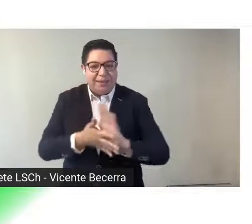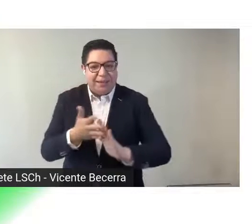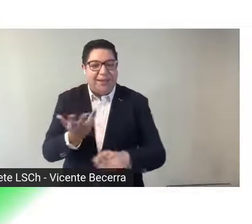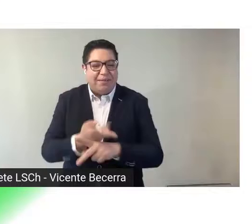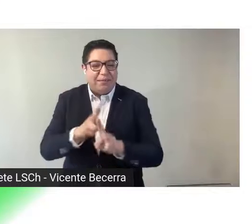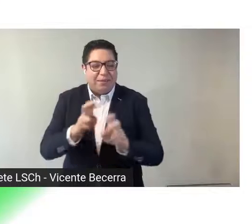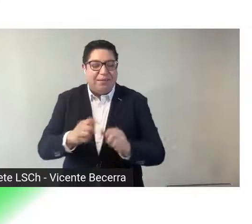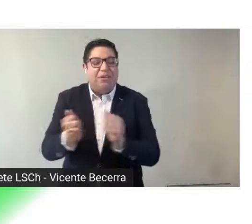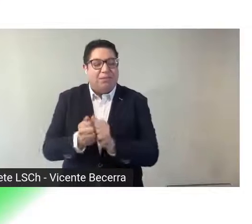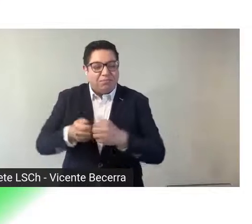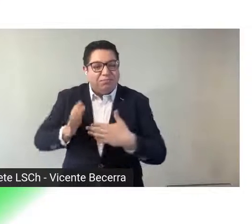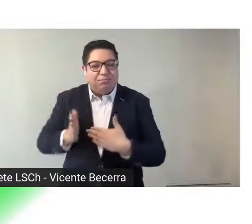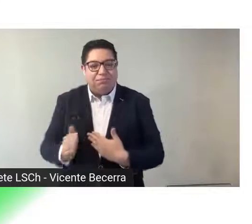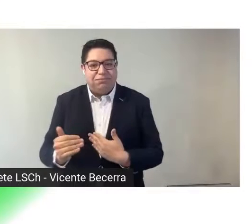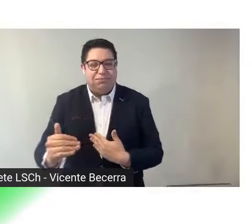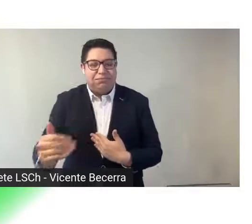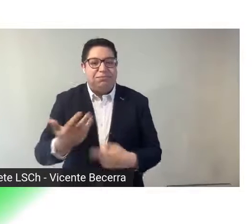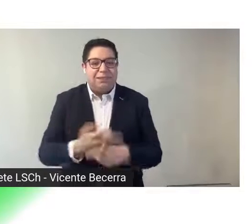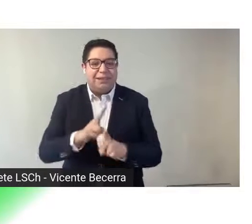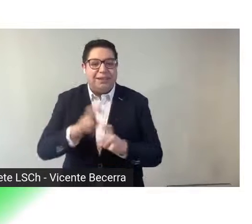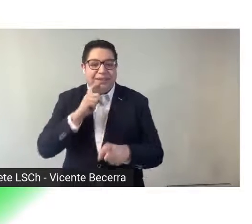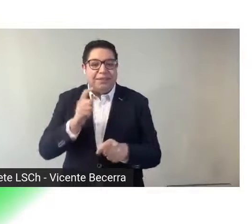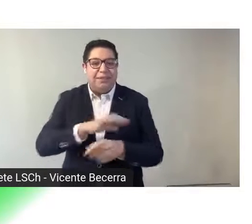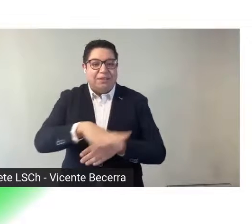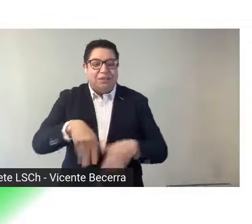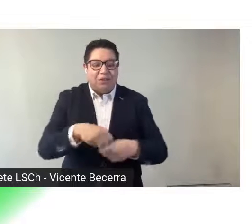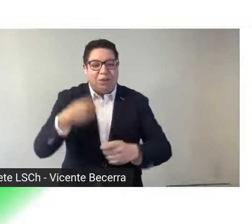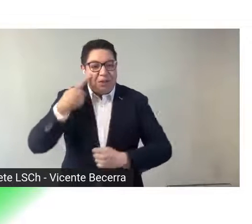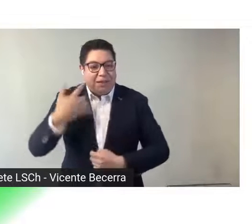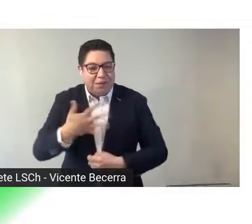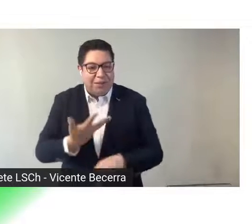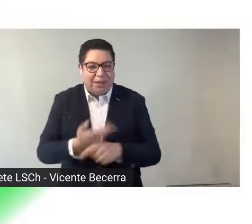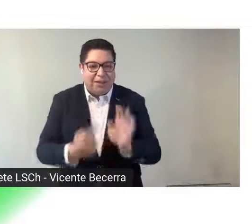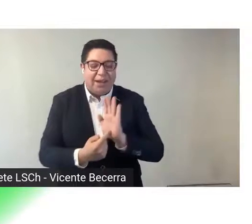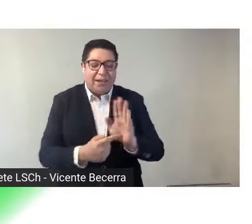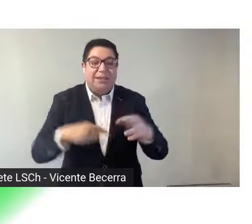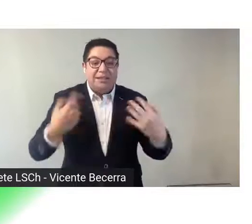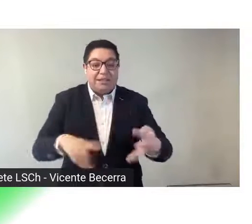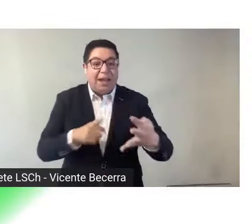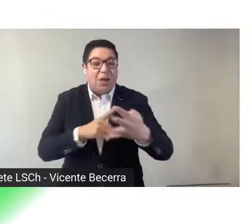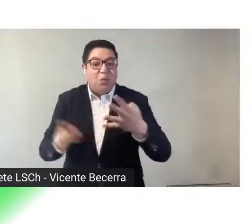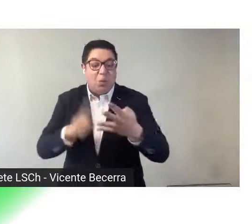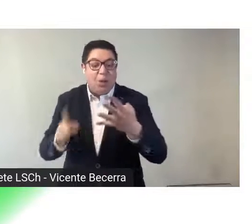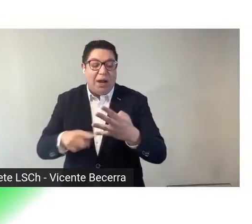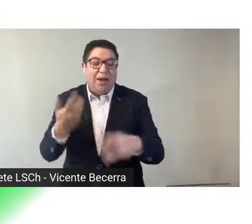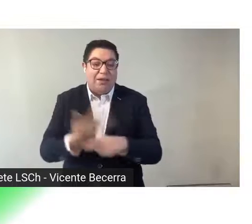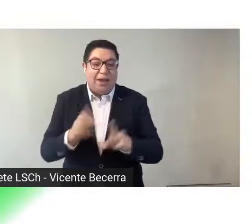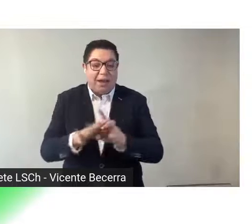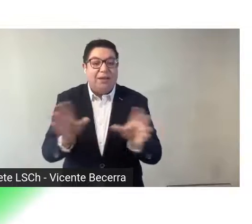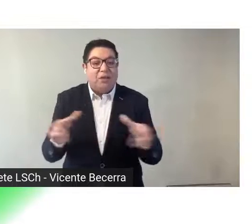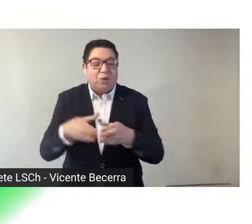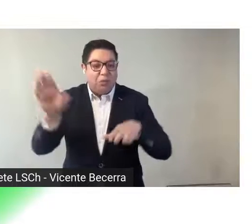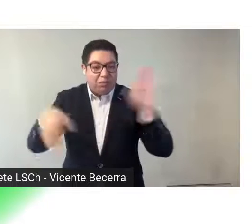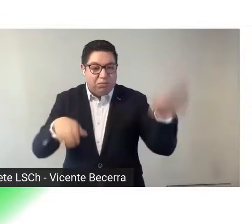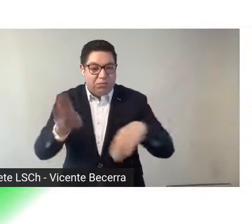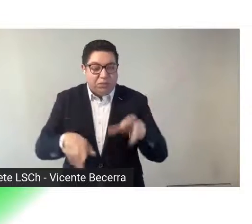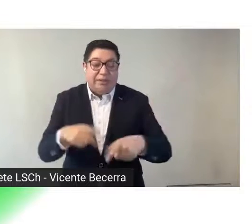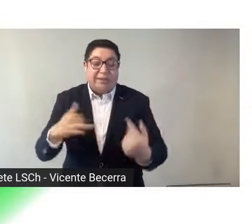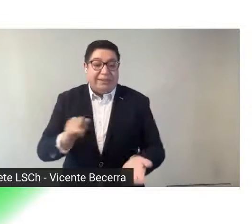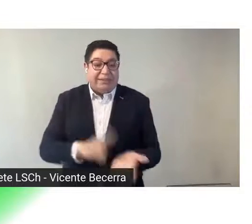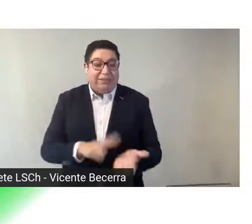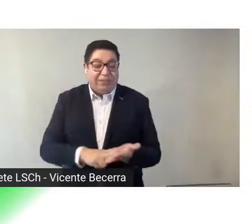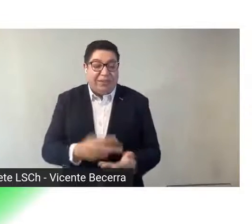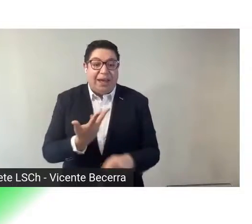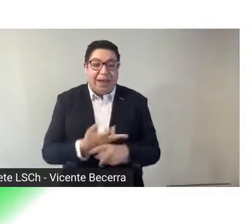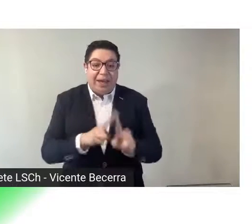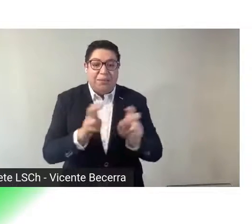estar acompañando durante todos los hitos más relevantes de este cuarto encuentro de innovadores públicos, del cual estamos muy